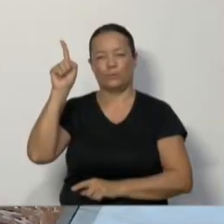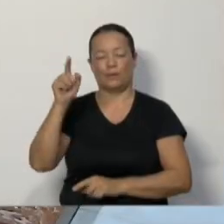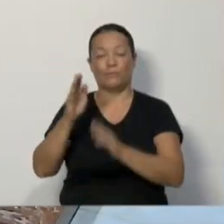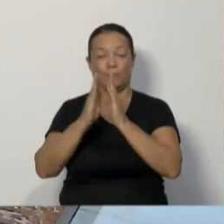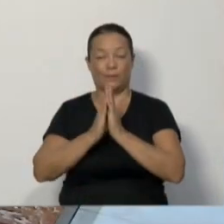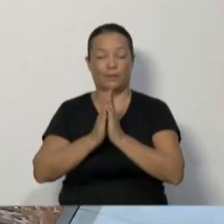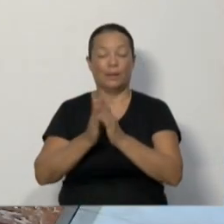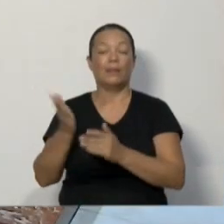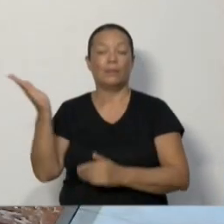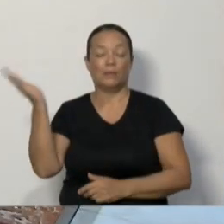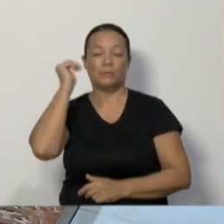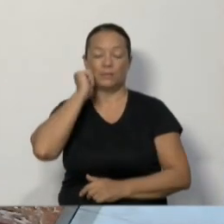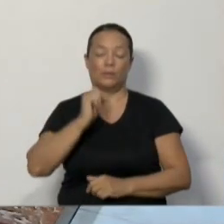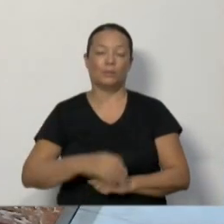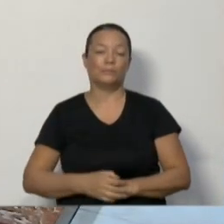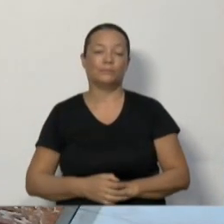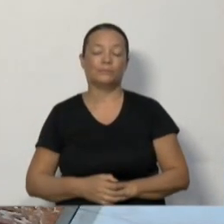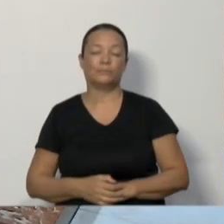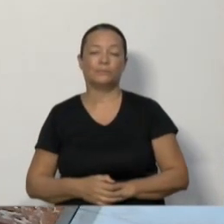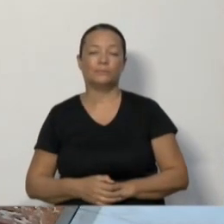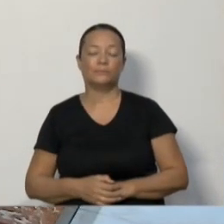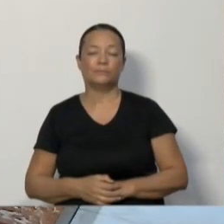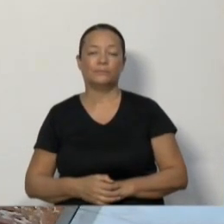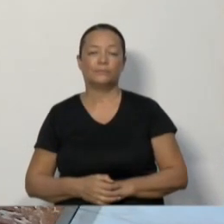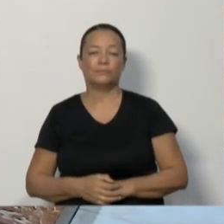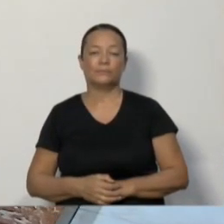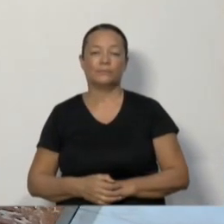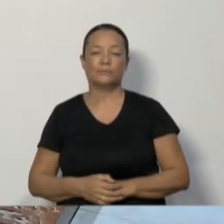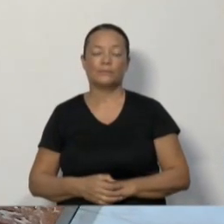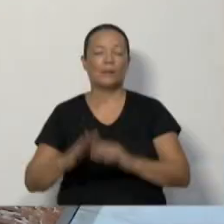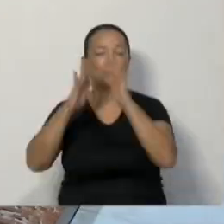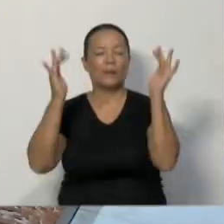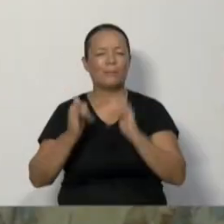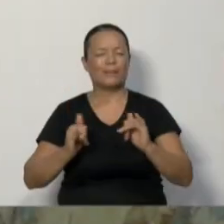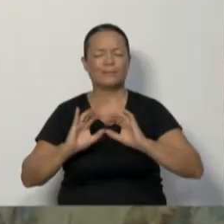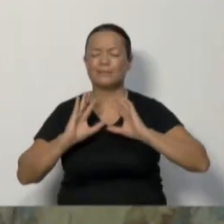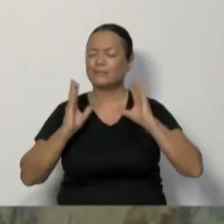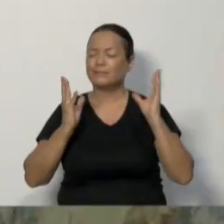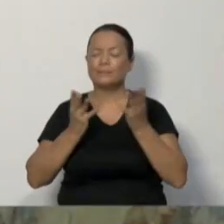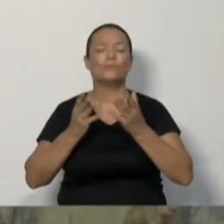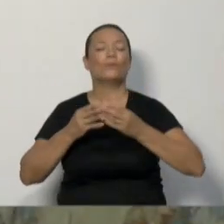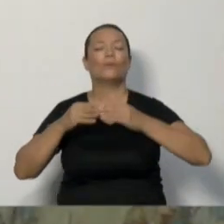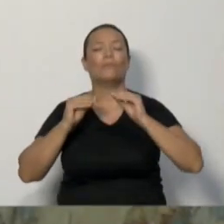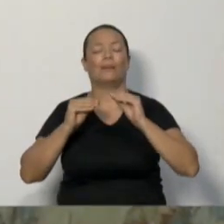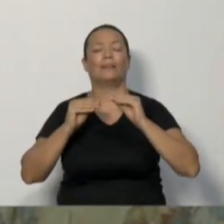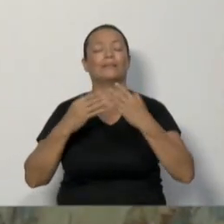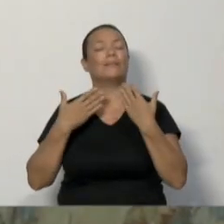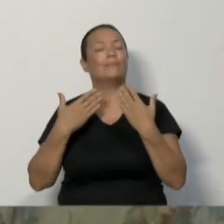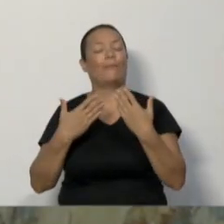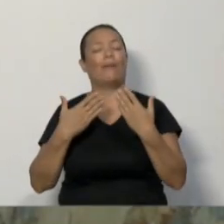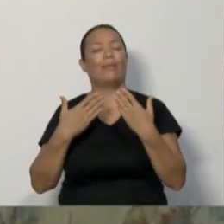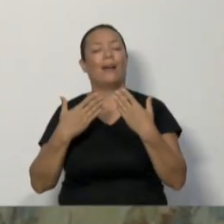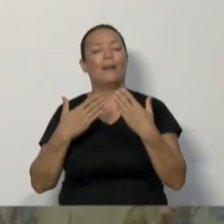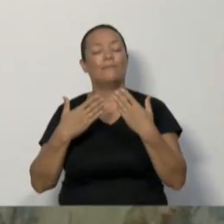Oremos. Escucha, Señor, nuestra oración. Por la paz del mundo, para que se haga